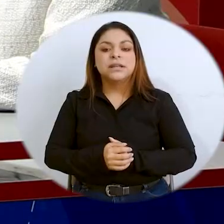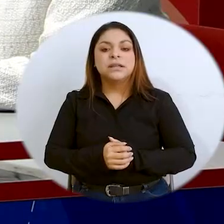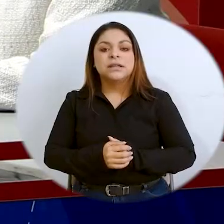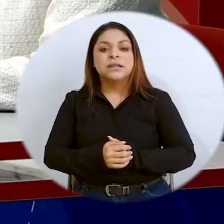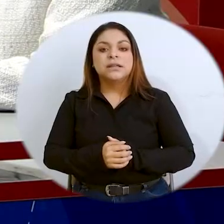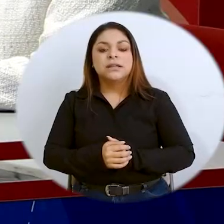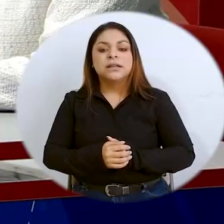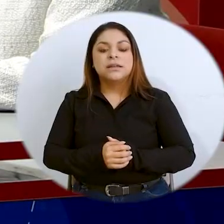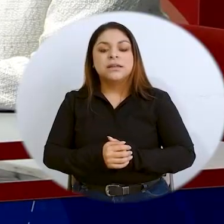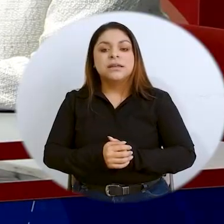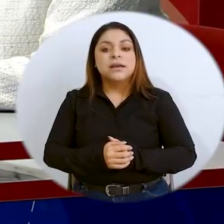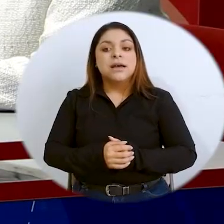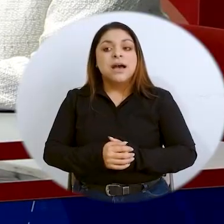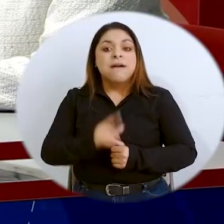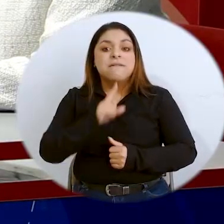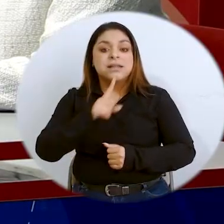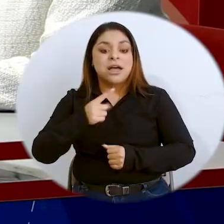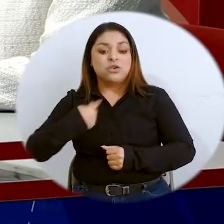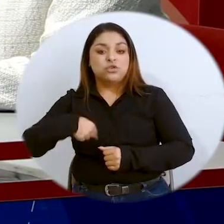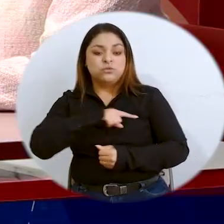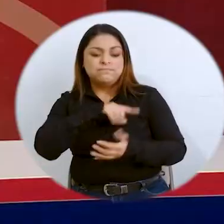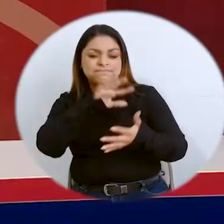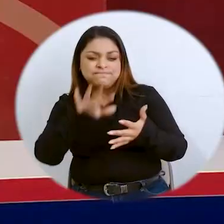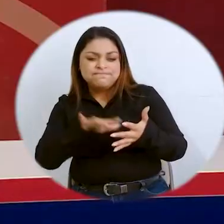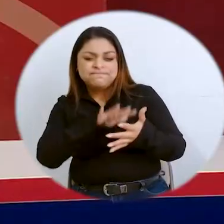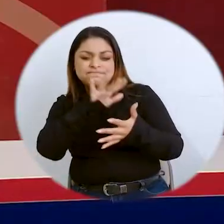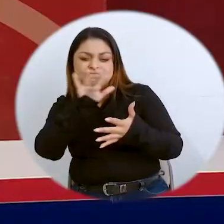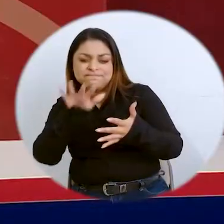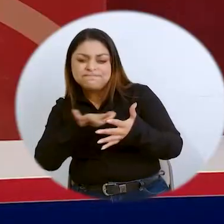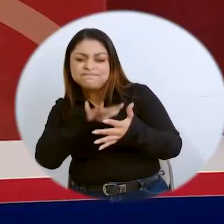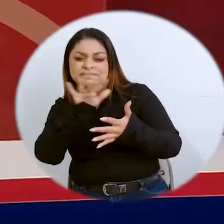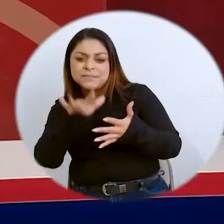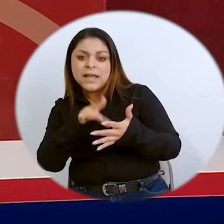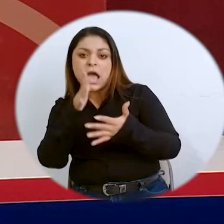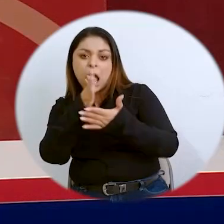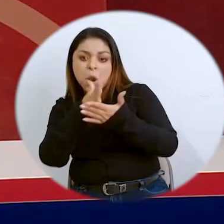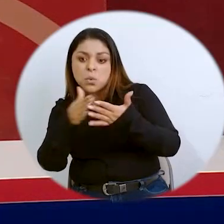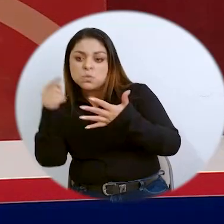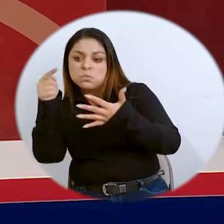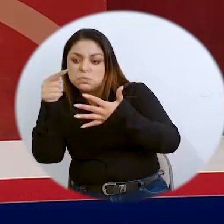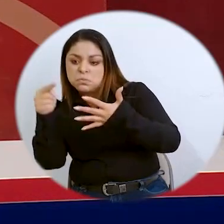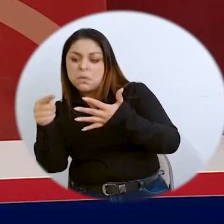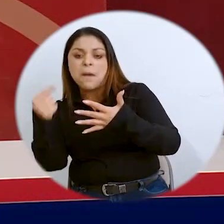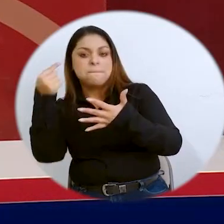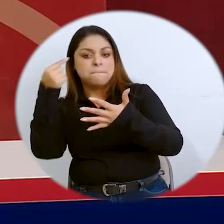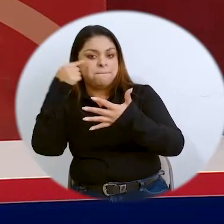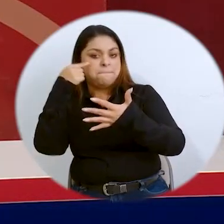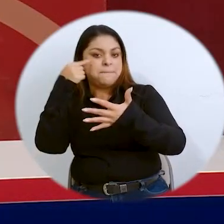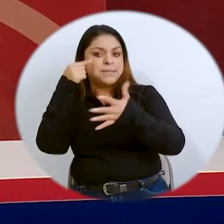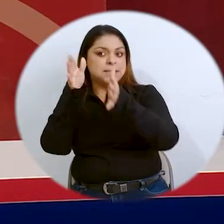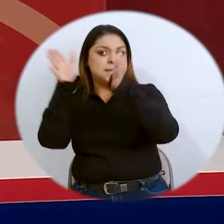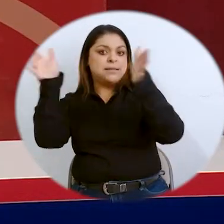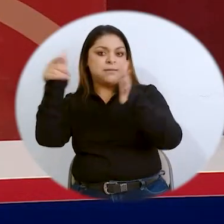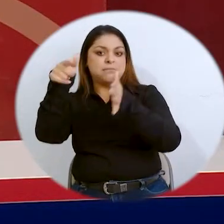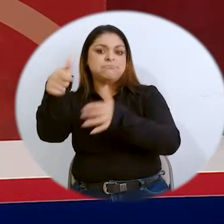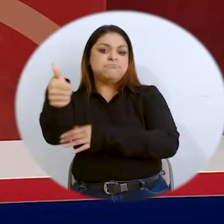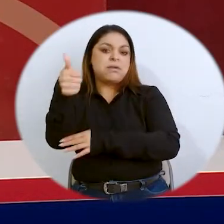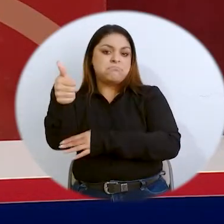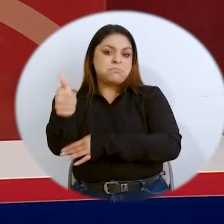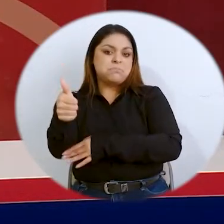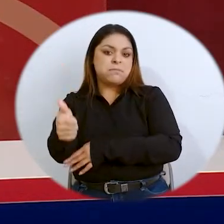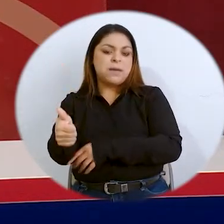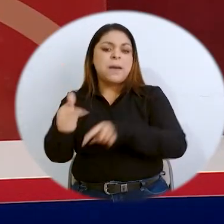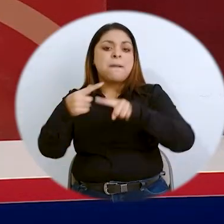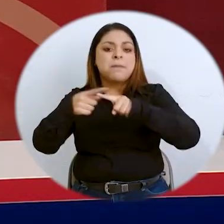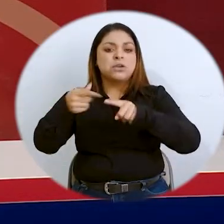analiza muchos indicadores a nivel muy general, es decir, a nivel macroeconómico, parecieran que están bien en algún sentido, pero